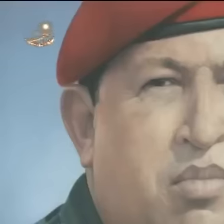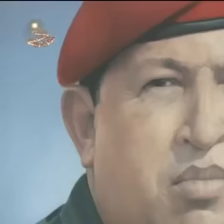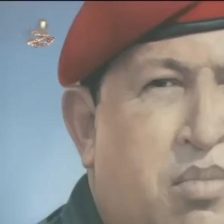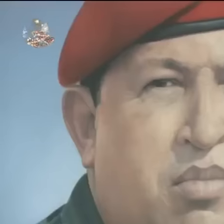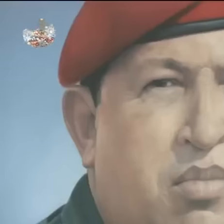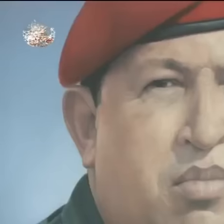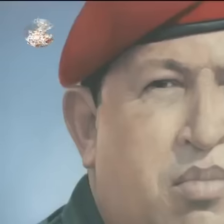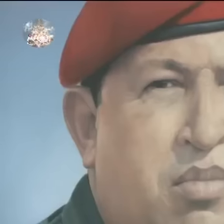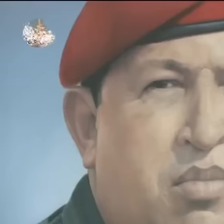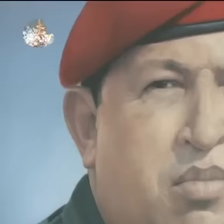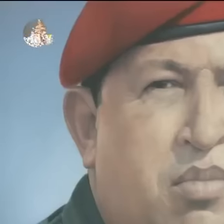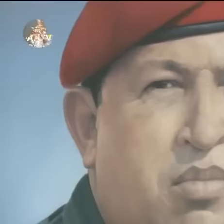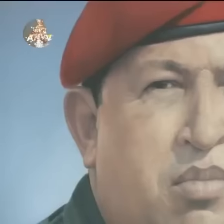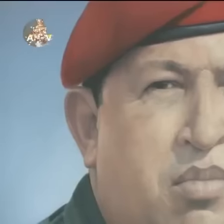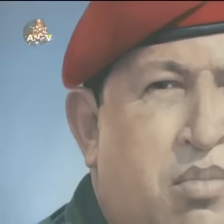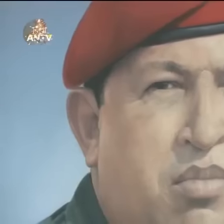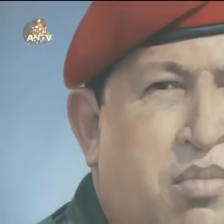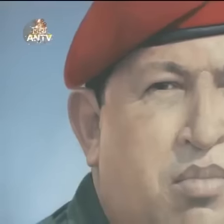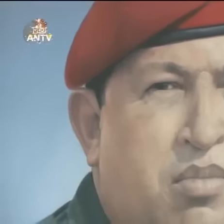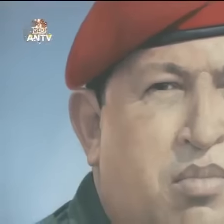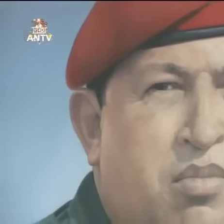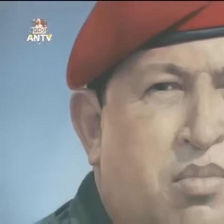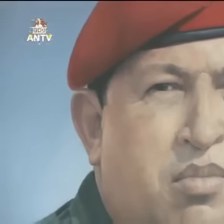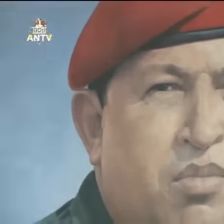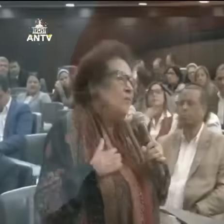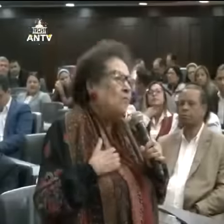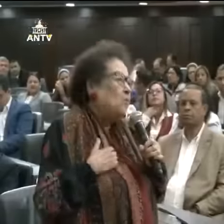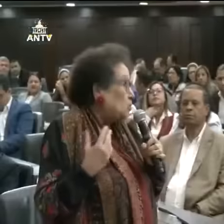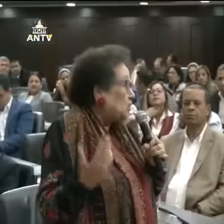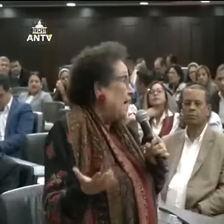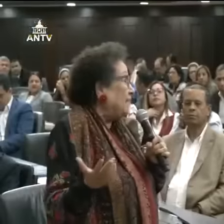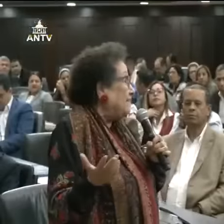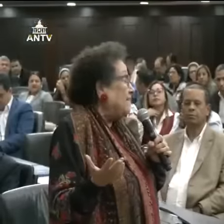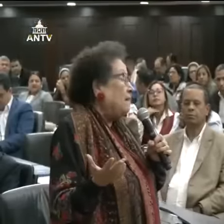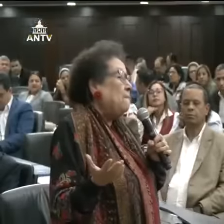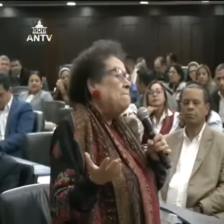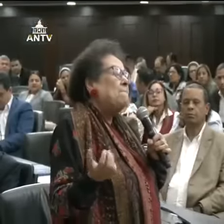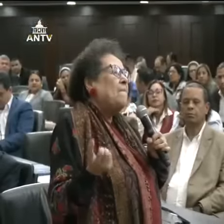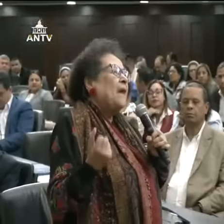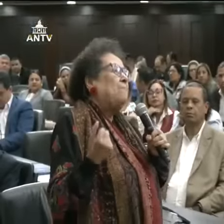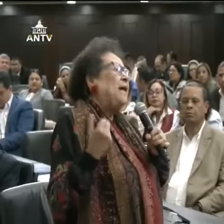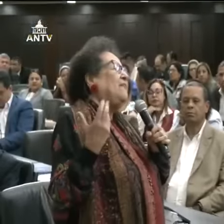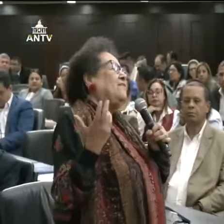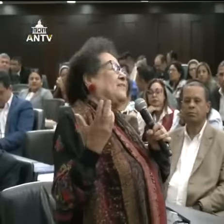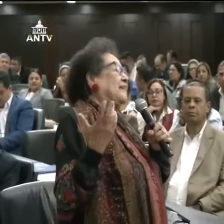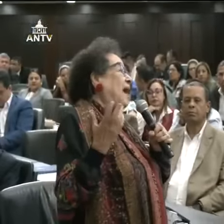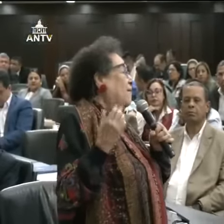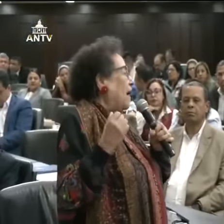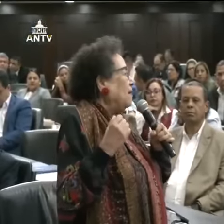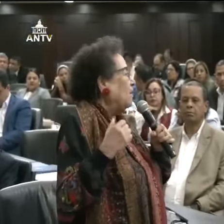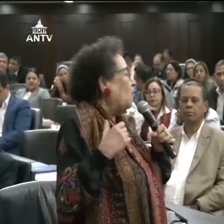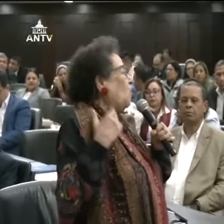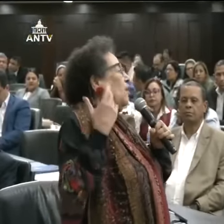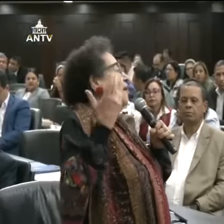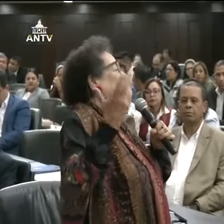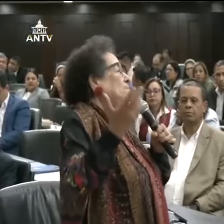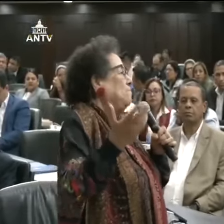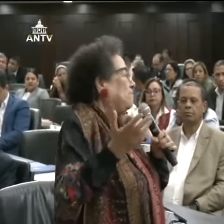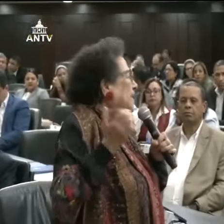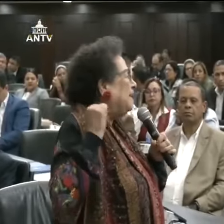la cabeza. Yo cuando estaba muchacha pensaba